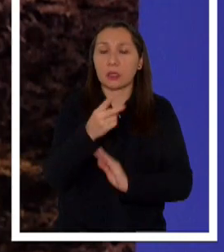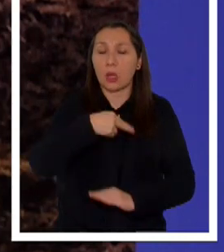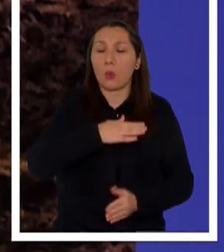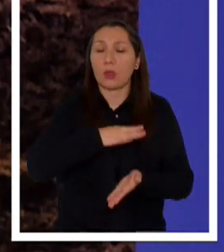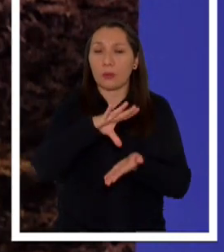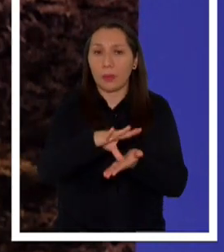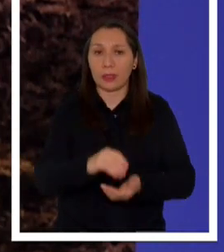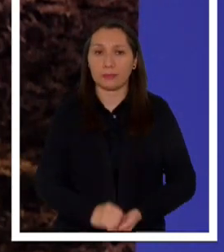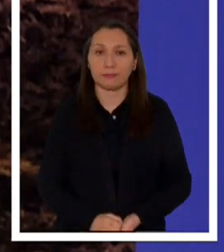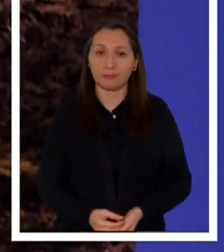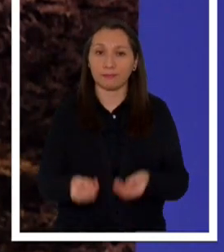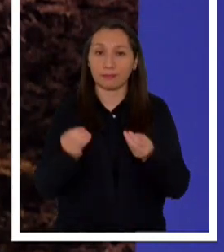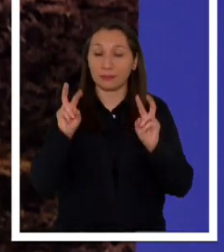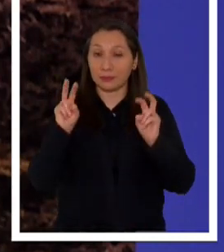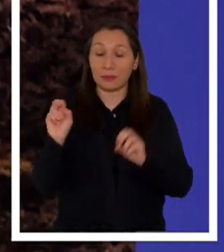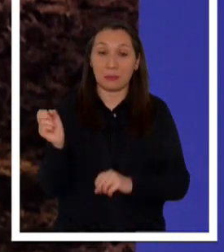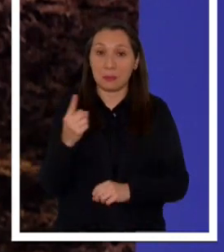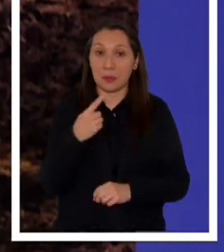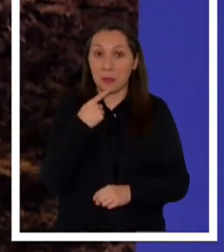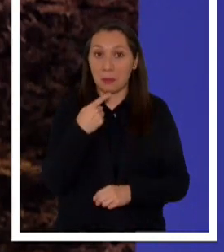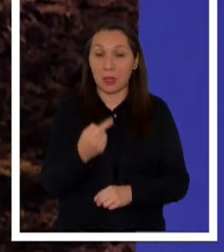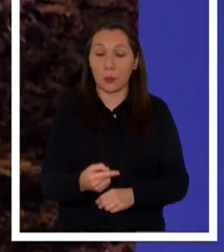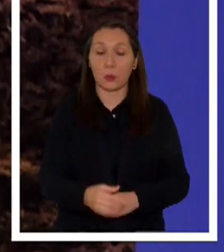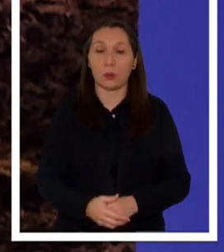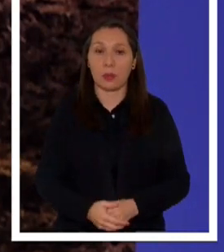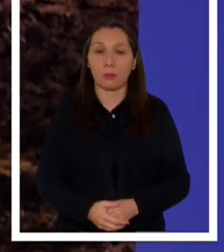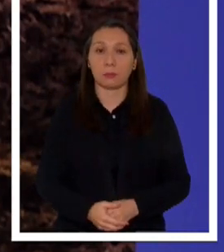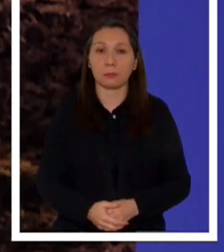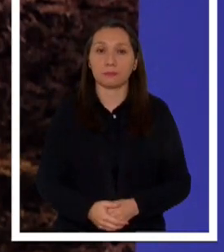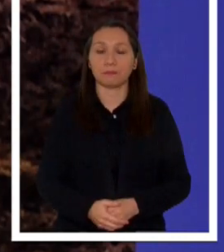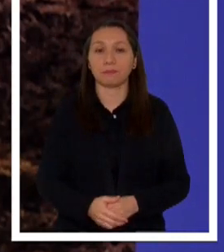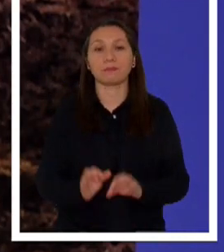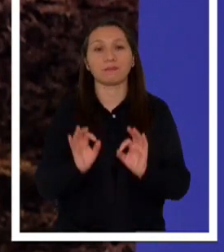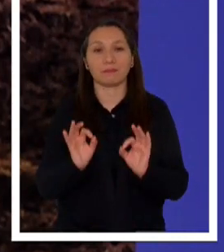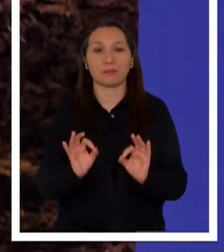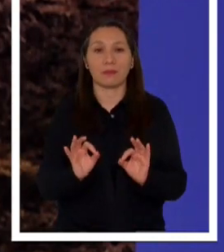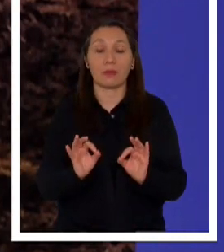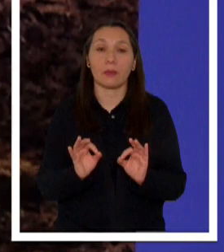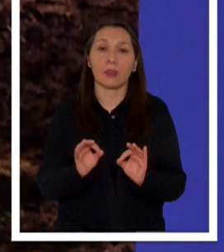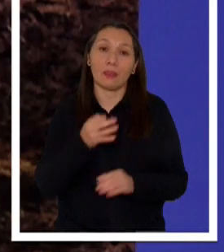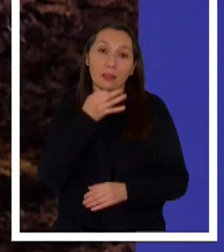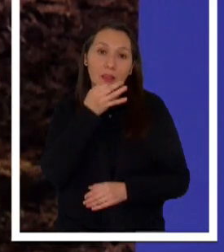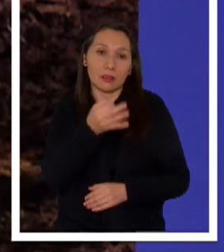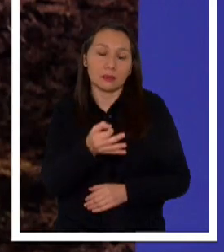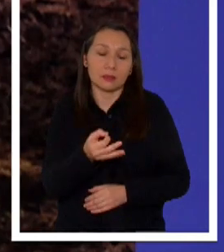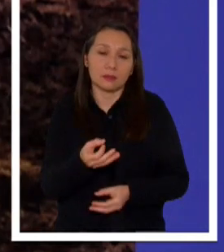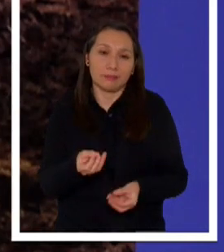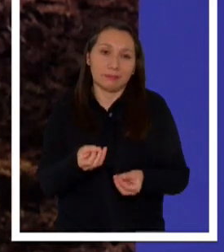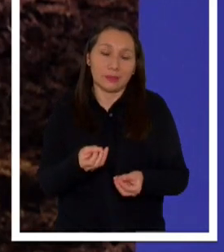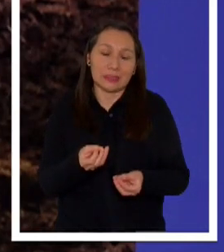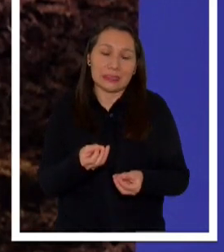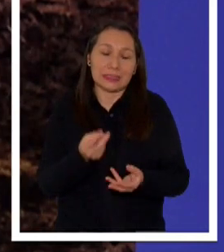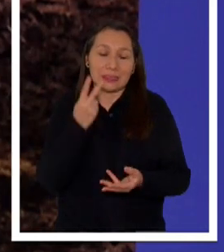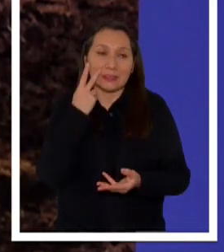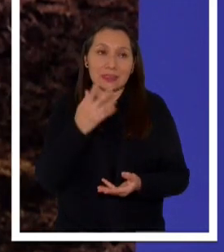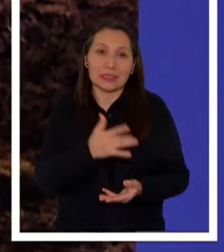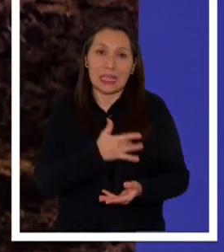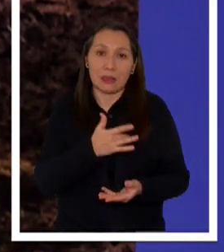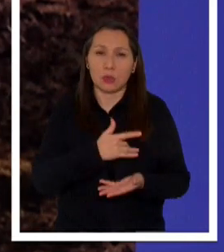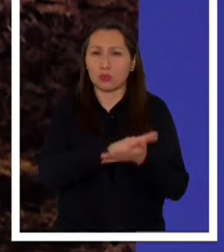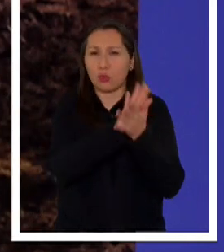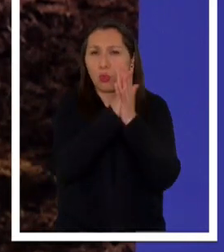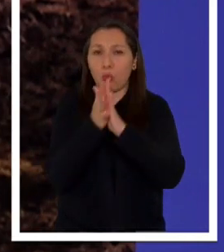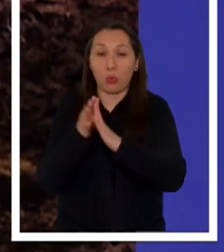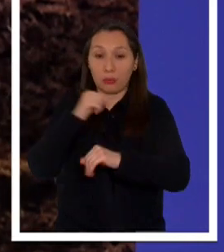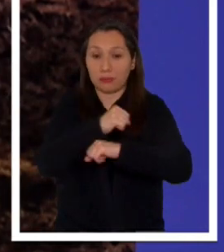bueno respecto de la primera pregunta evidentemente que sería lamentable que toda